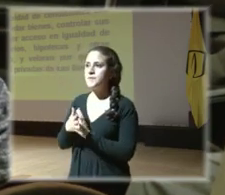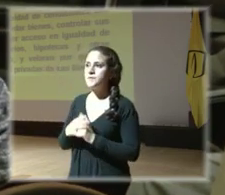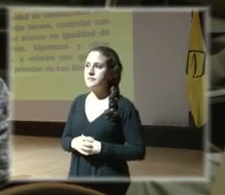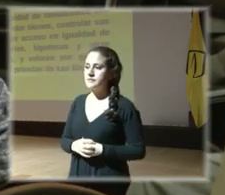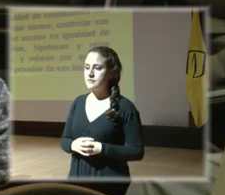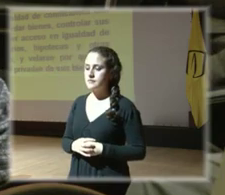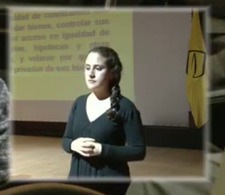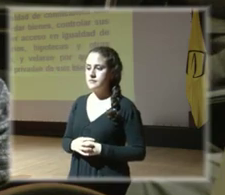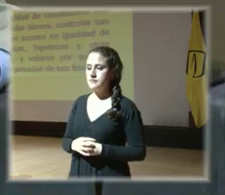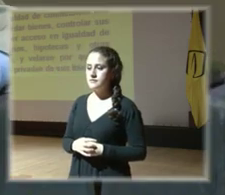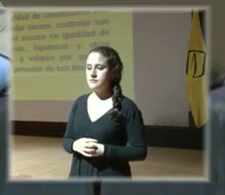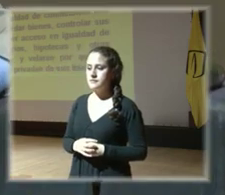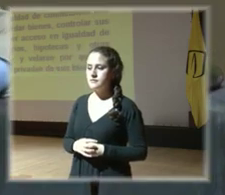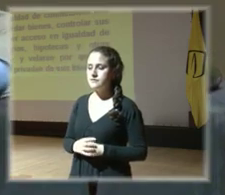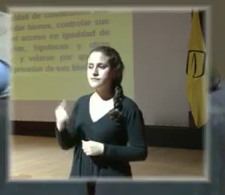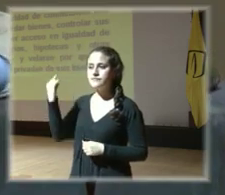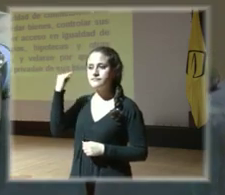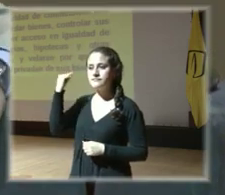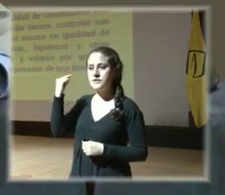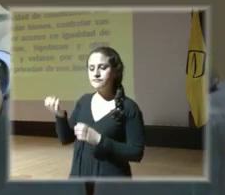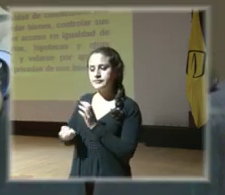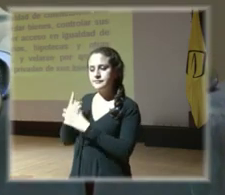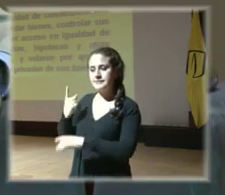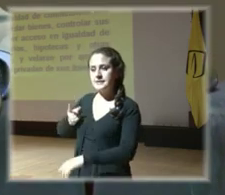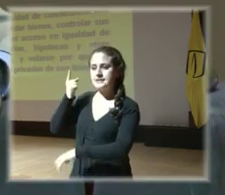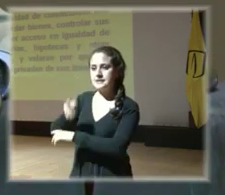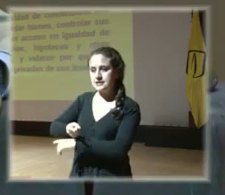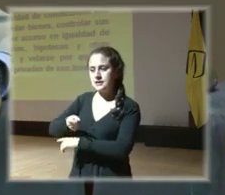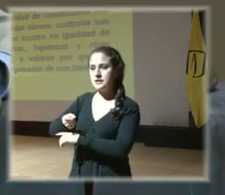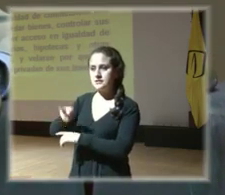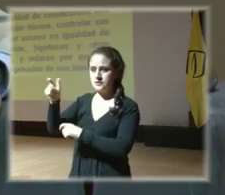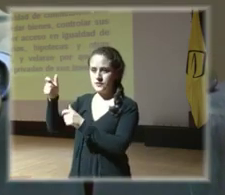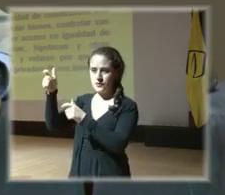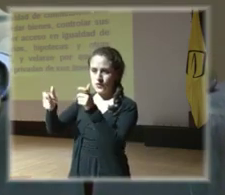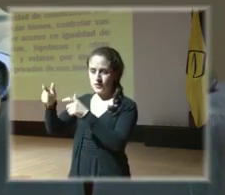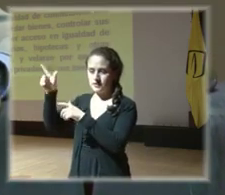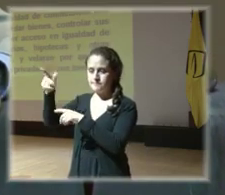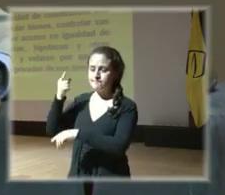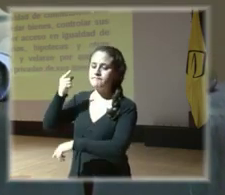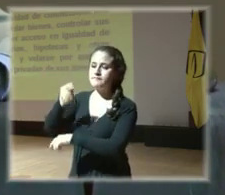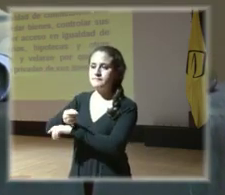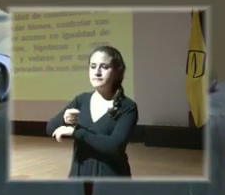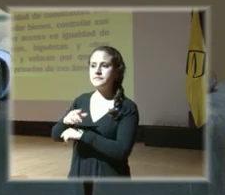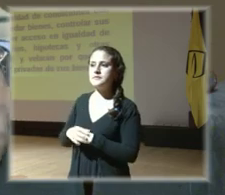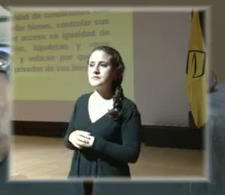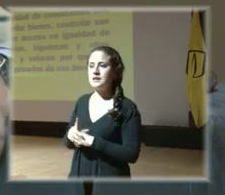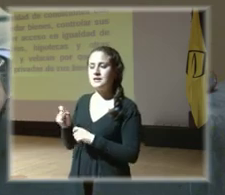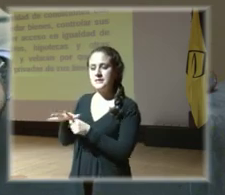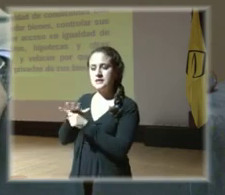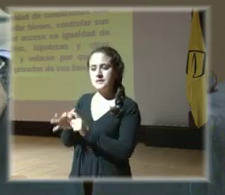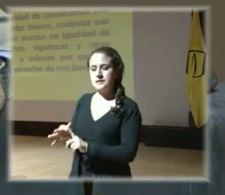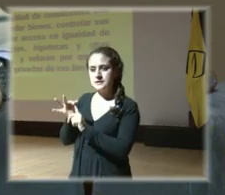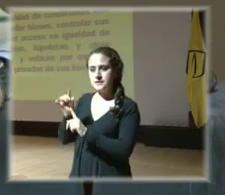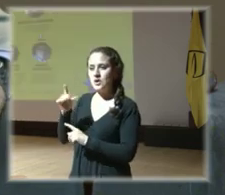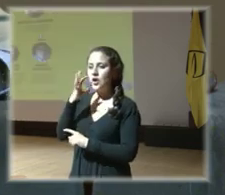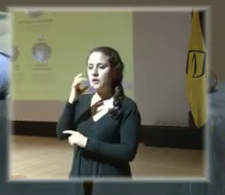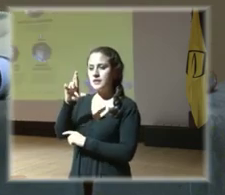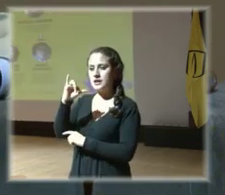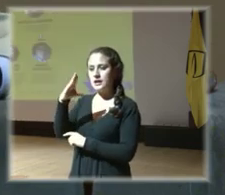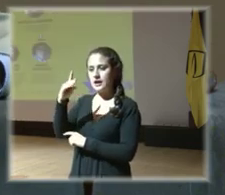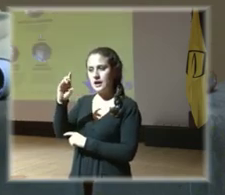se emitió una sentencia, la emitió la Suprema Corte de Justicia, sobre un caso concreto, que es el de Ricardo